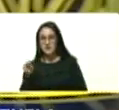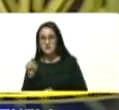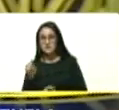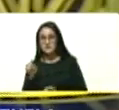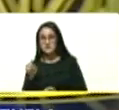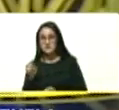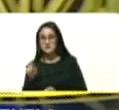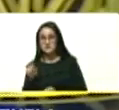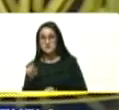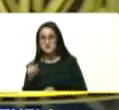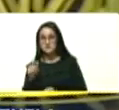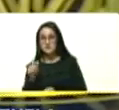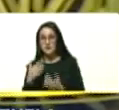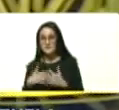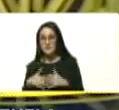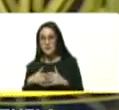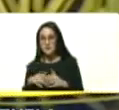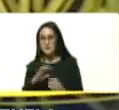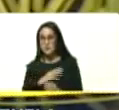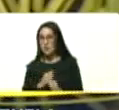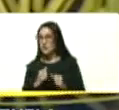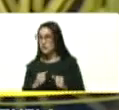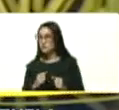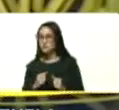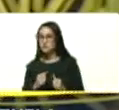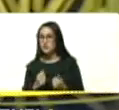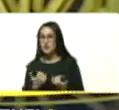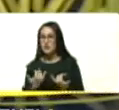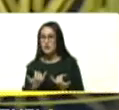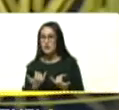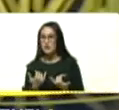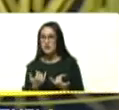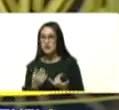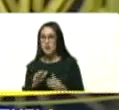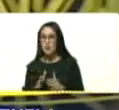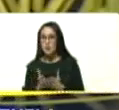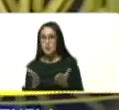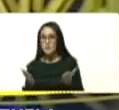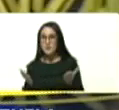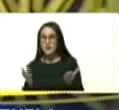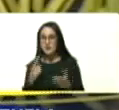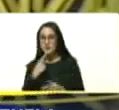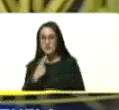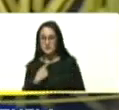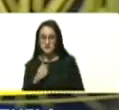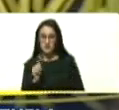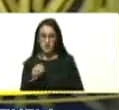precisamente en esta planta poderosa que desde Caigüire, Cumaná, nos dice